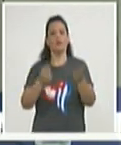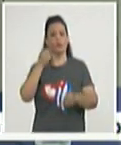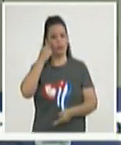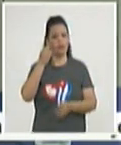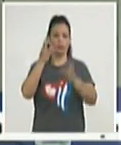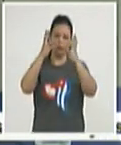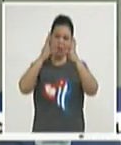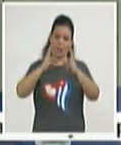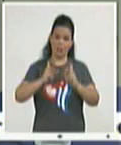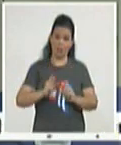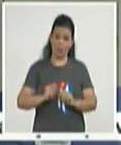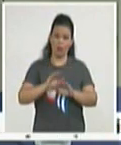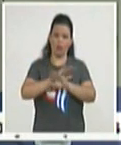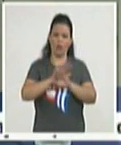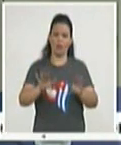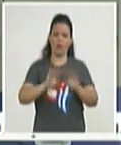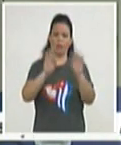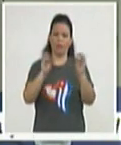han recuperado